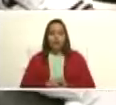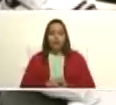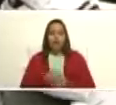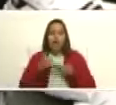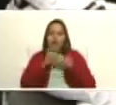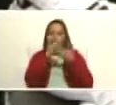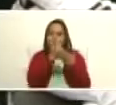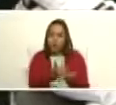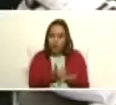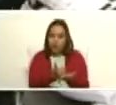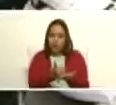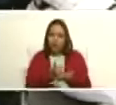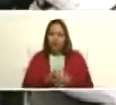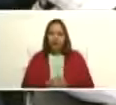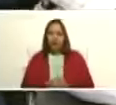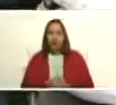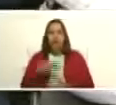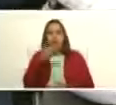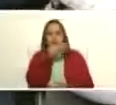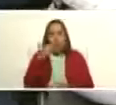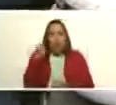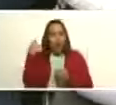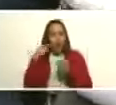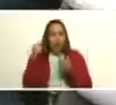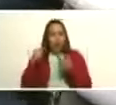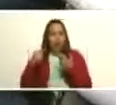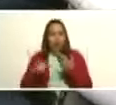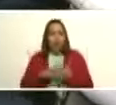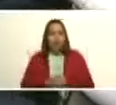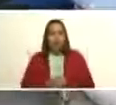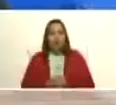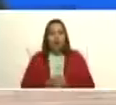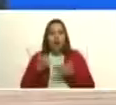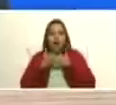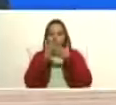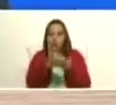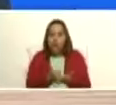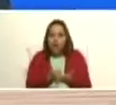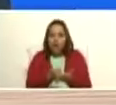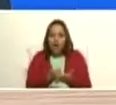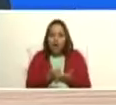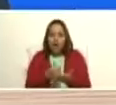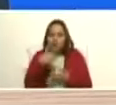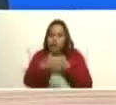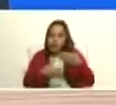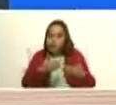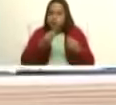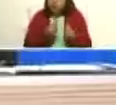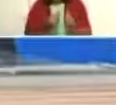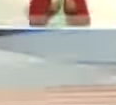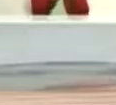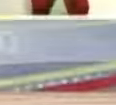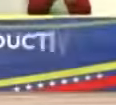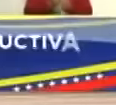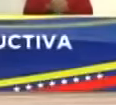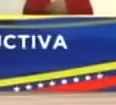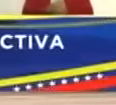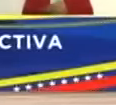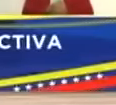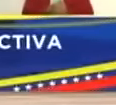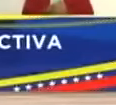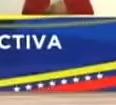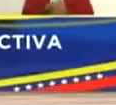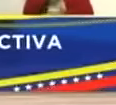ayuda a mejorar las cosas, ayuda a caminar hacia adelante. Por eso